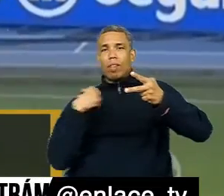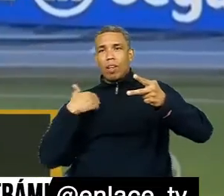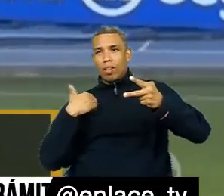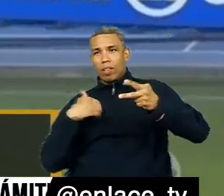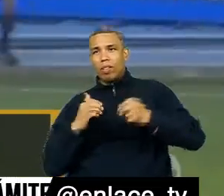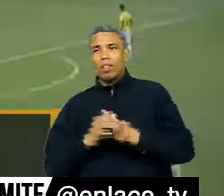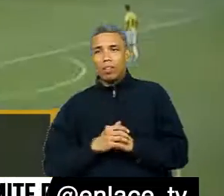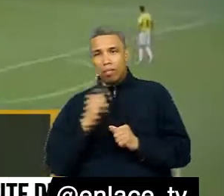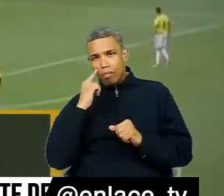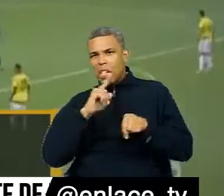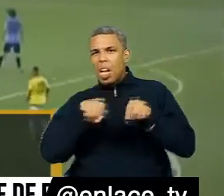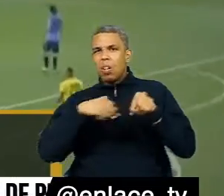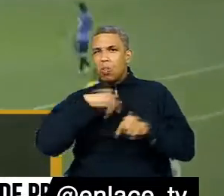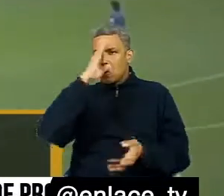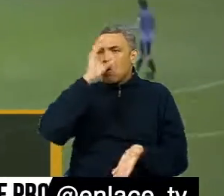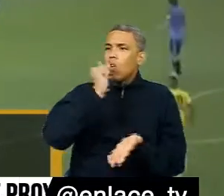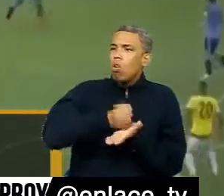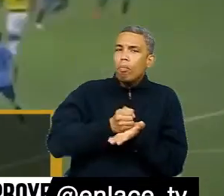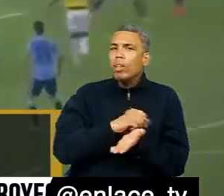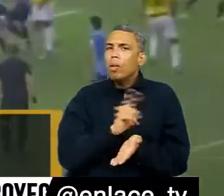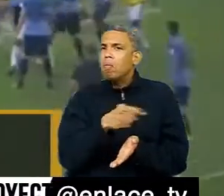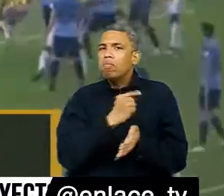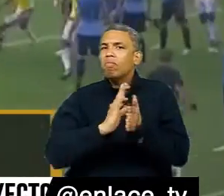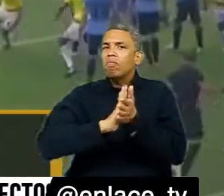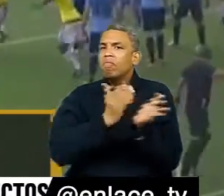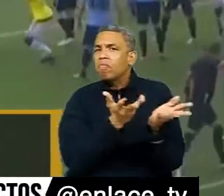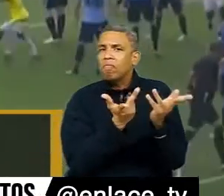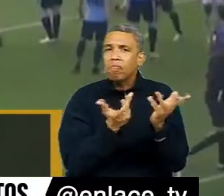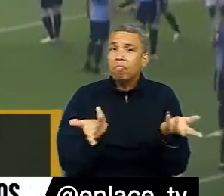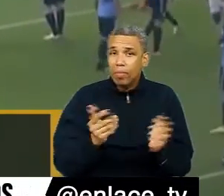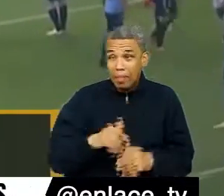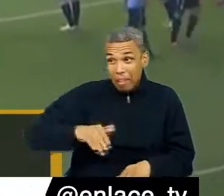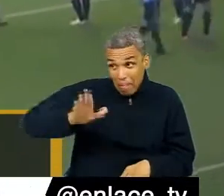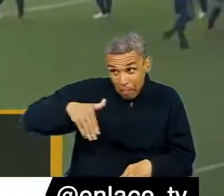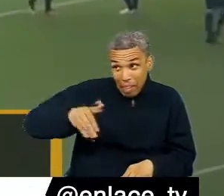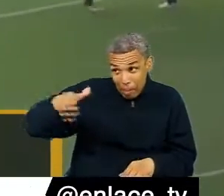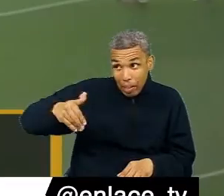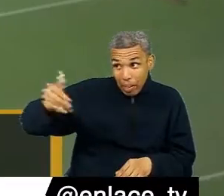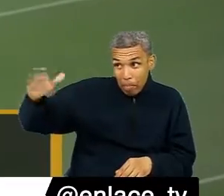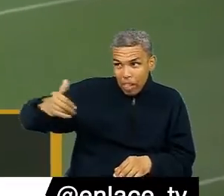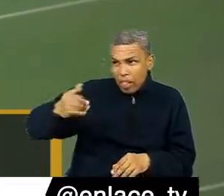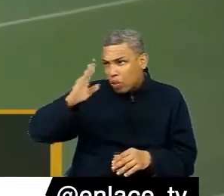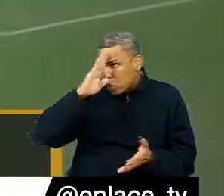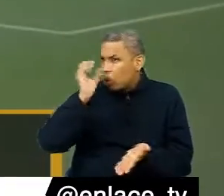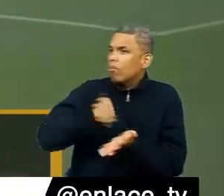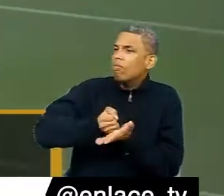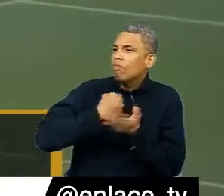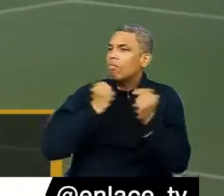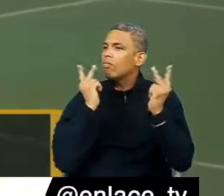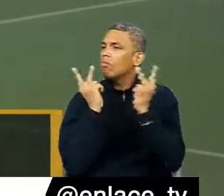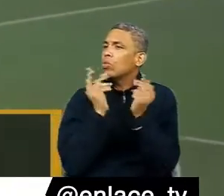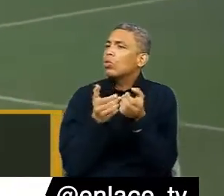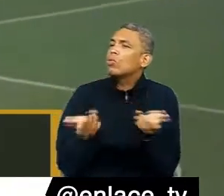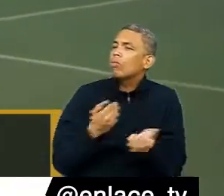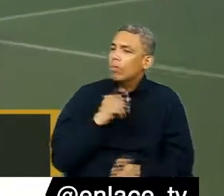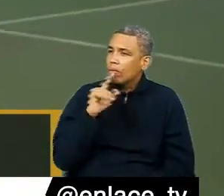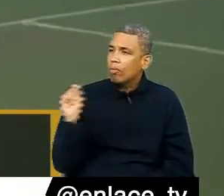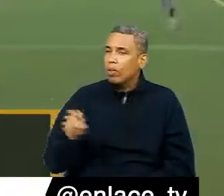aquí al Estadio Metropolitano para observar este compromiso. Amigo, por favor, me regala, bueno, más por aquí un concepto, a ver. Amigo, ¿qué le parece el partido? Buenas